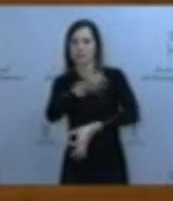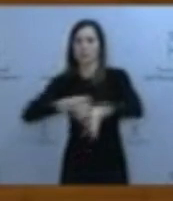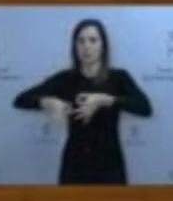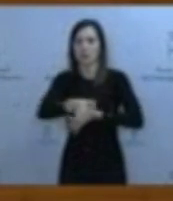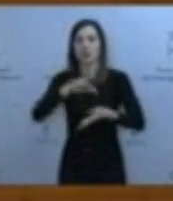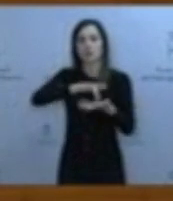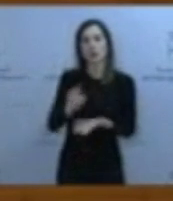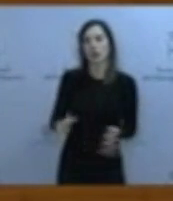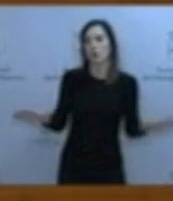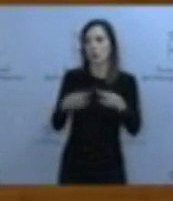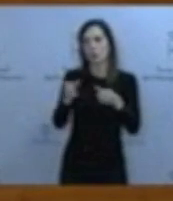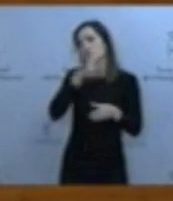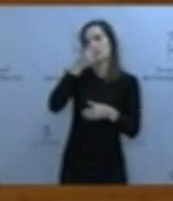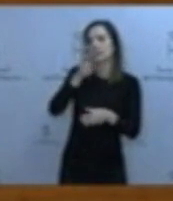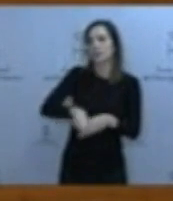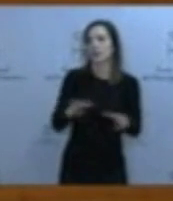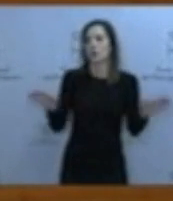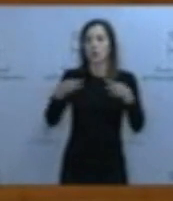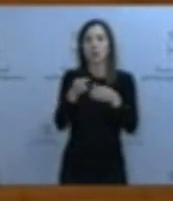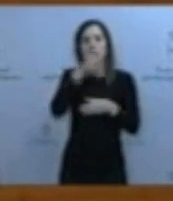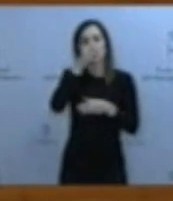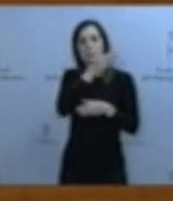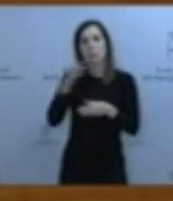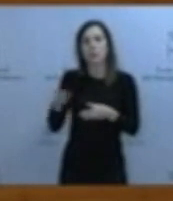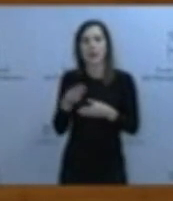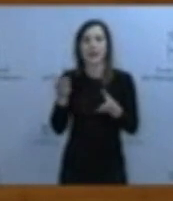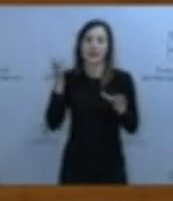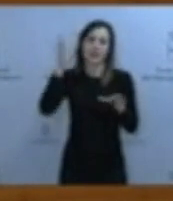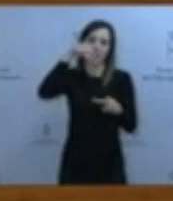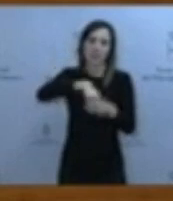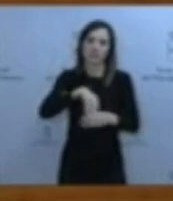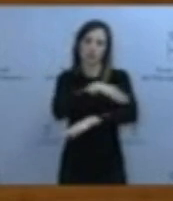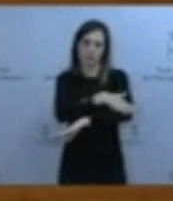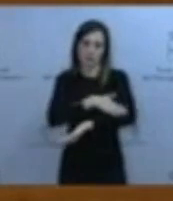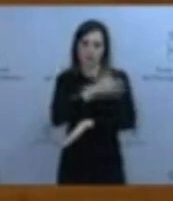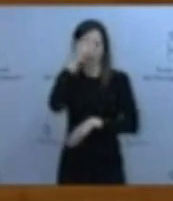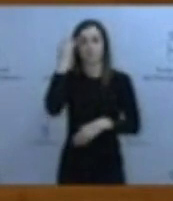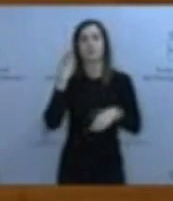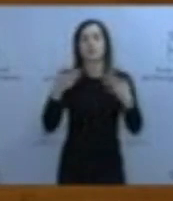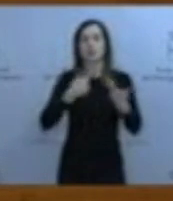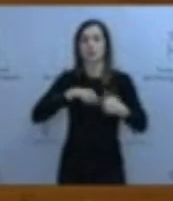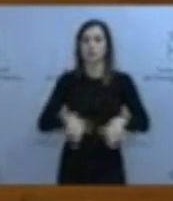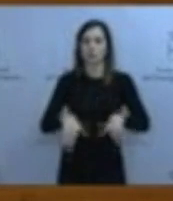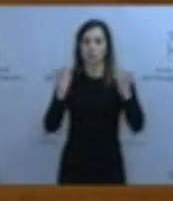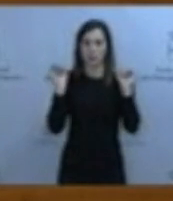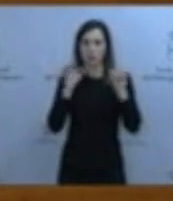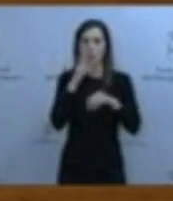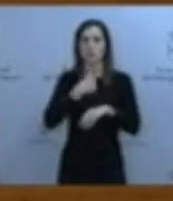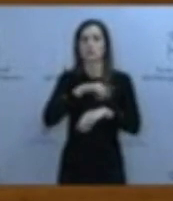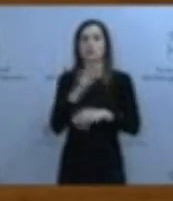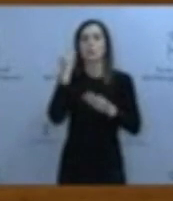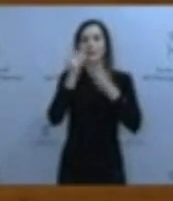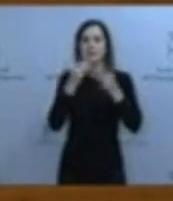socialistas y populares han estado en el Gobierno. Por lo tanto, vamos a abstenernos porque entendemos que